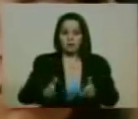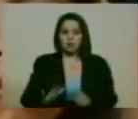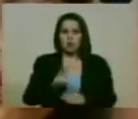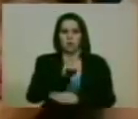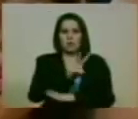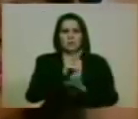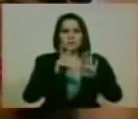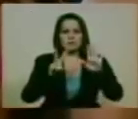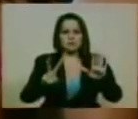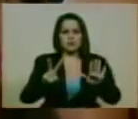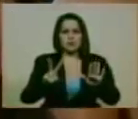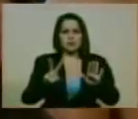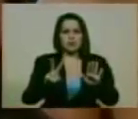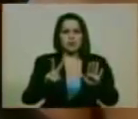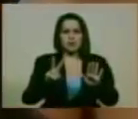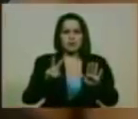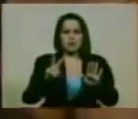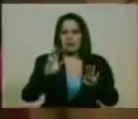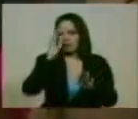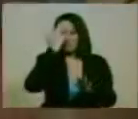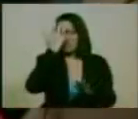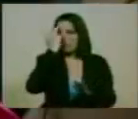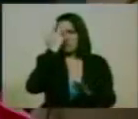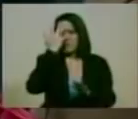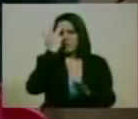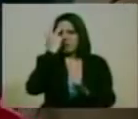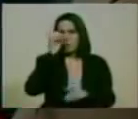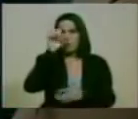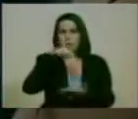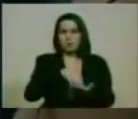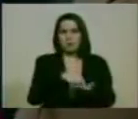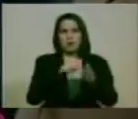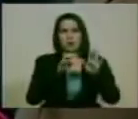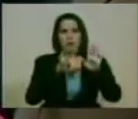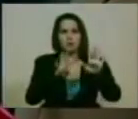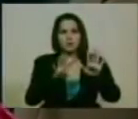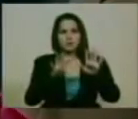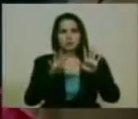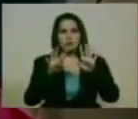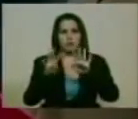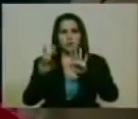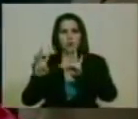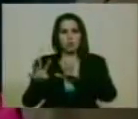el 27 de febrero de 1999 enero, perdón,